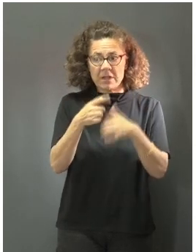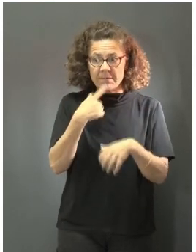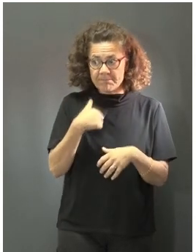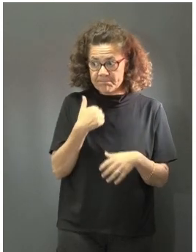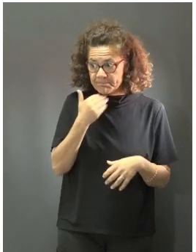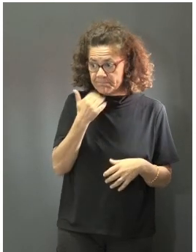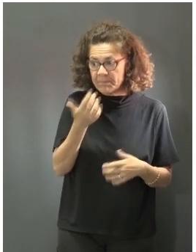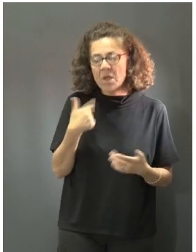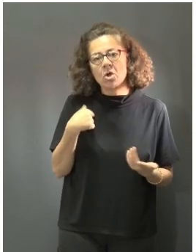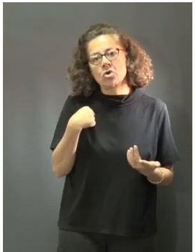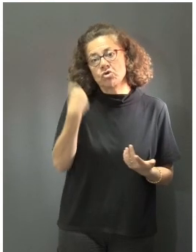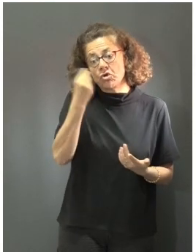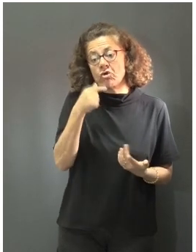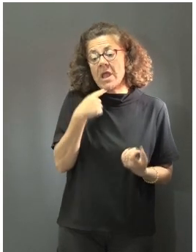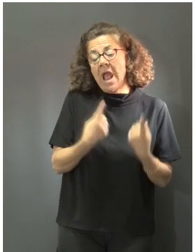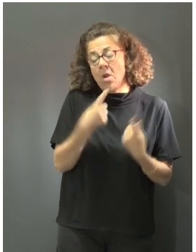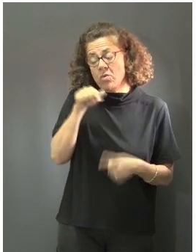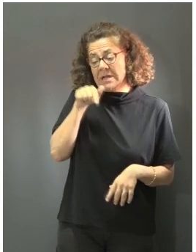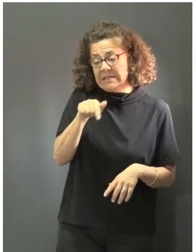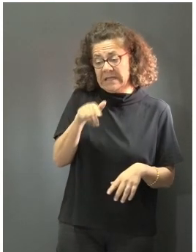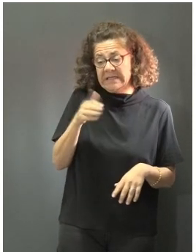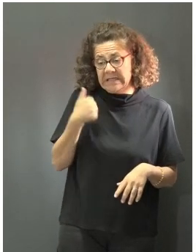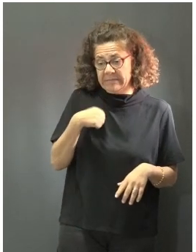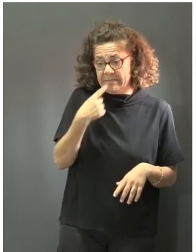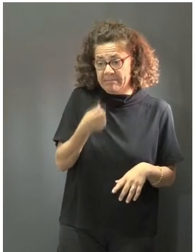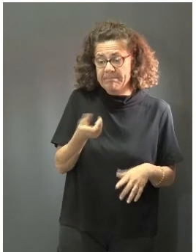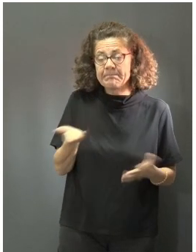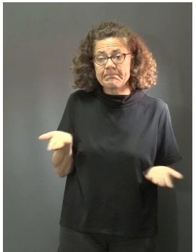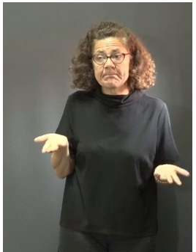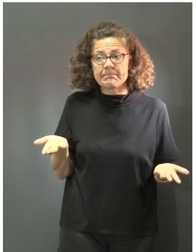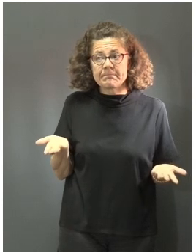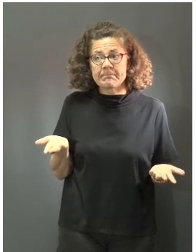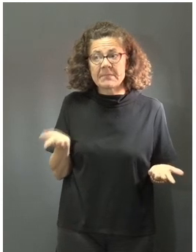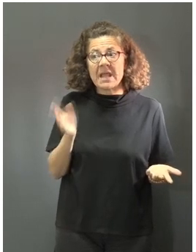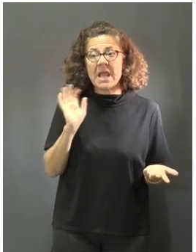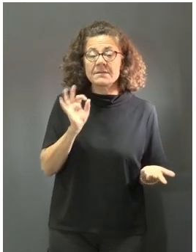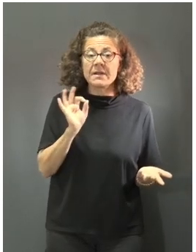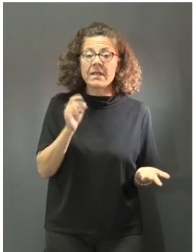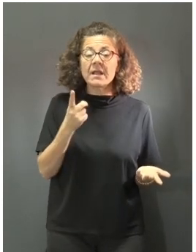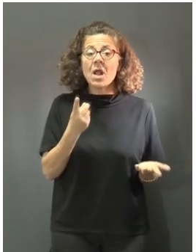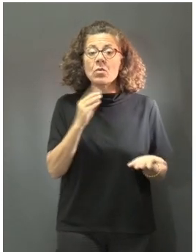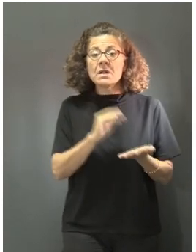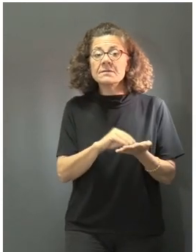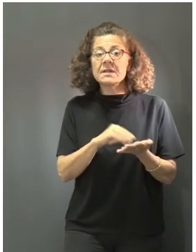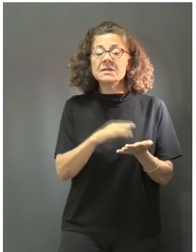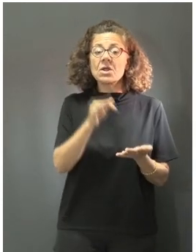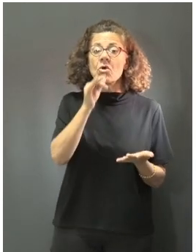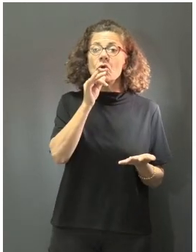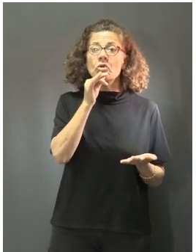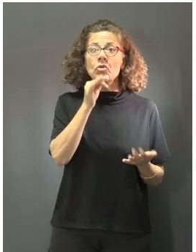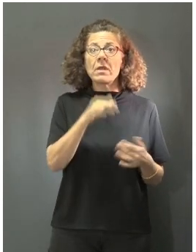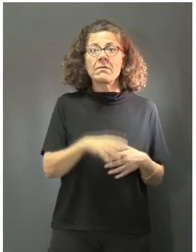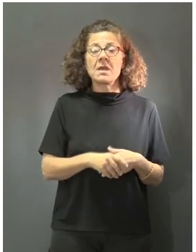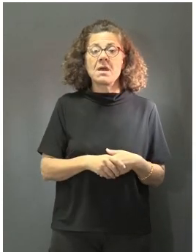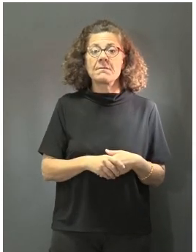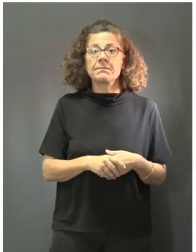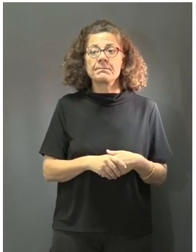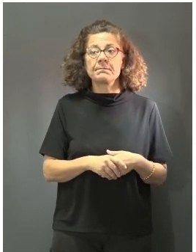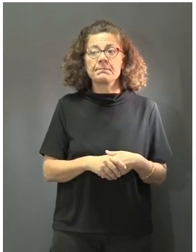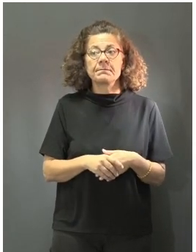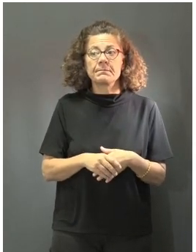creo que algunas son estas, ¿no? O sea, yo creo que a veces seguimos teniendo,